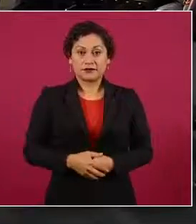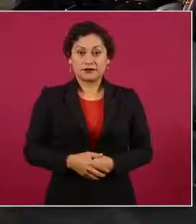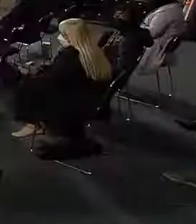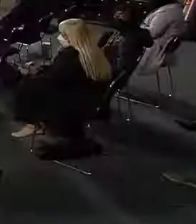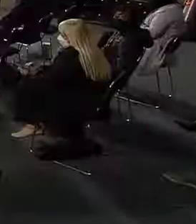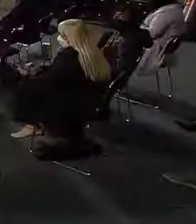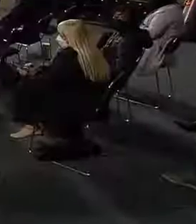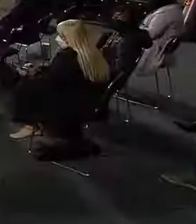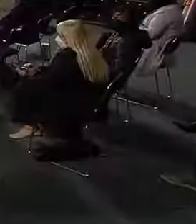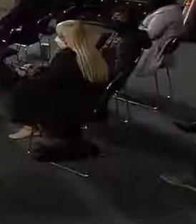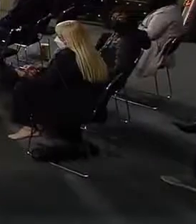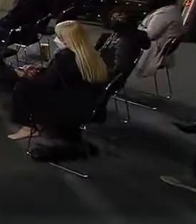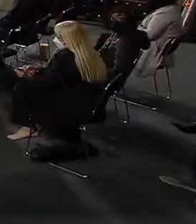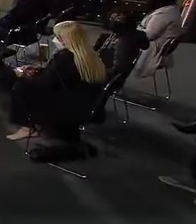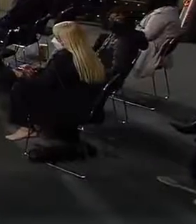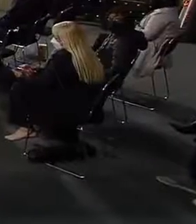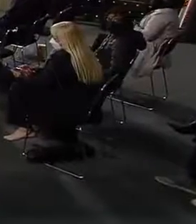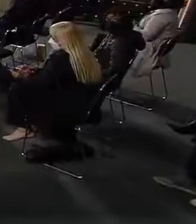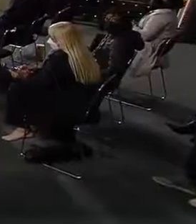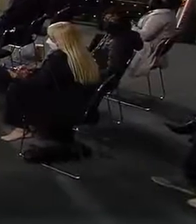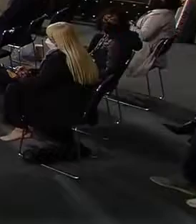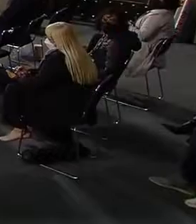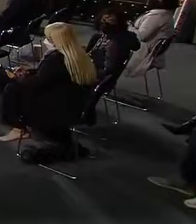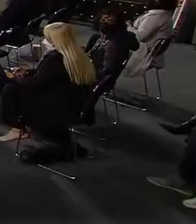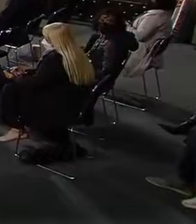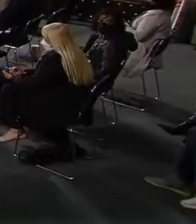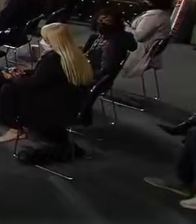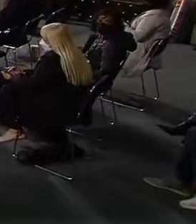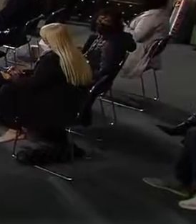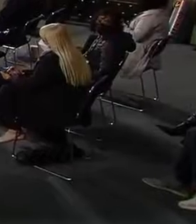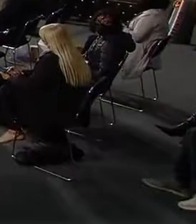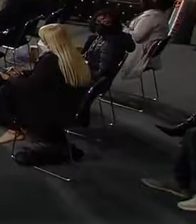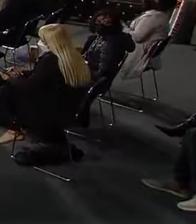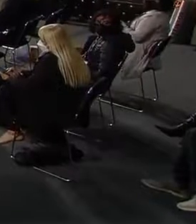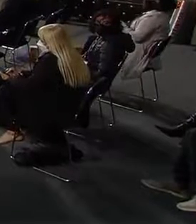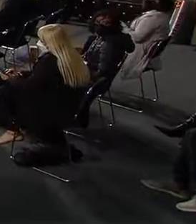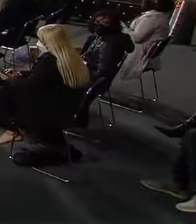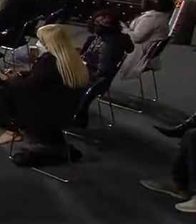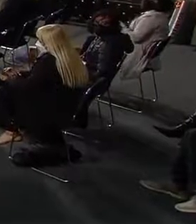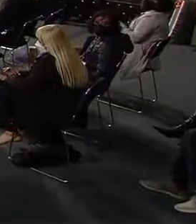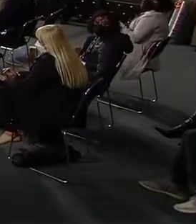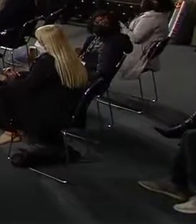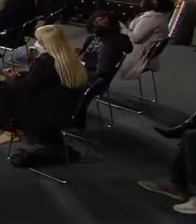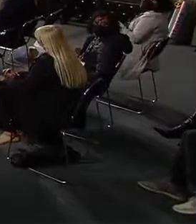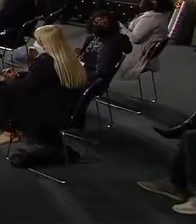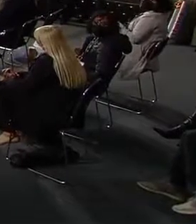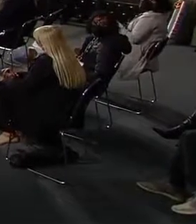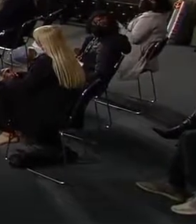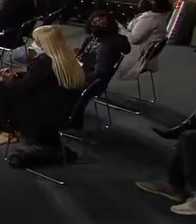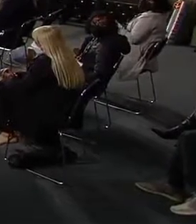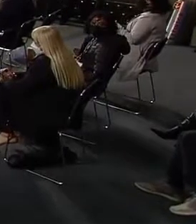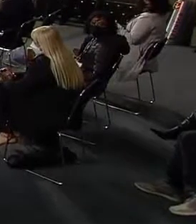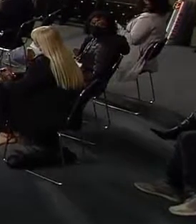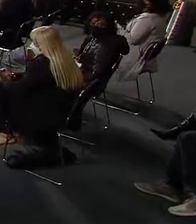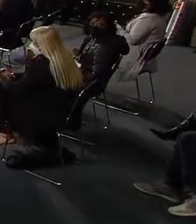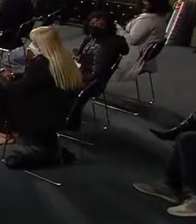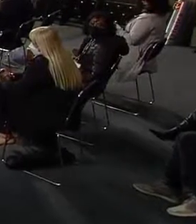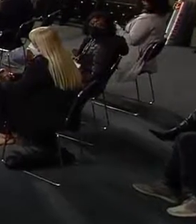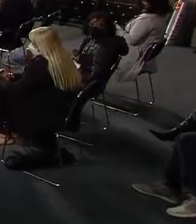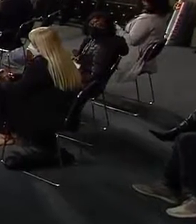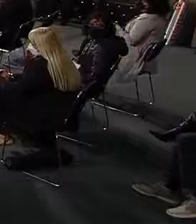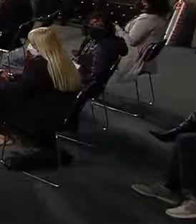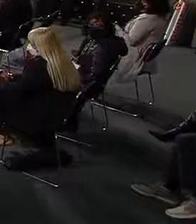¿Cómo? En comparación con Fuerzas Armadas, porque los estados dicen que se necesita precisamente a las policías no estatales